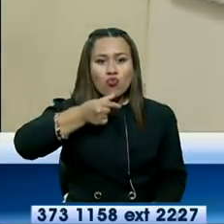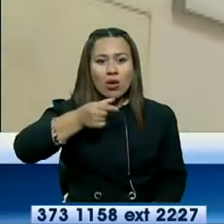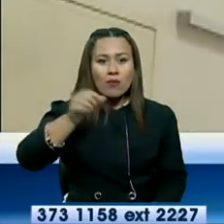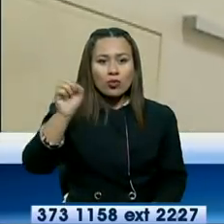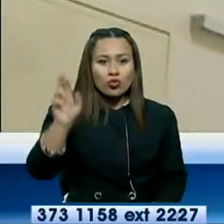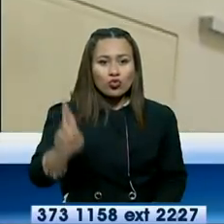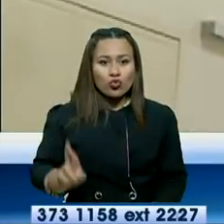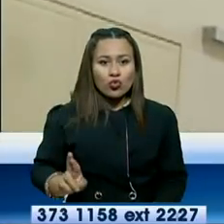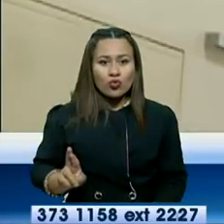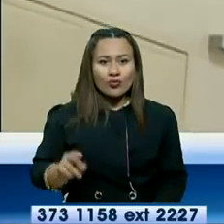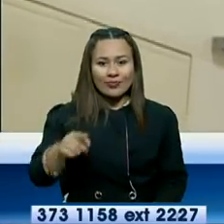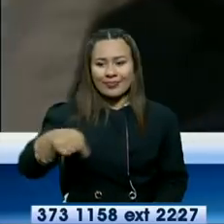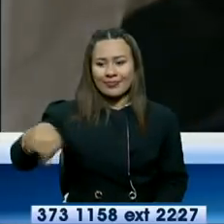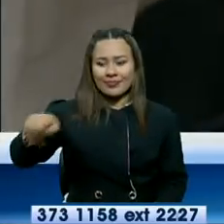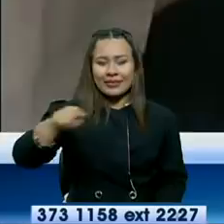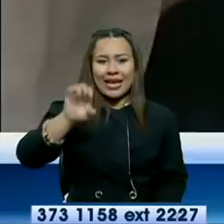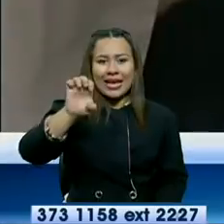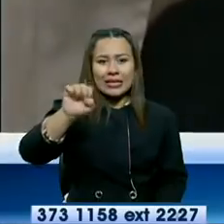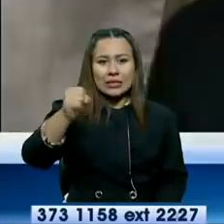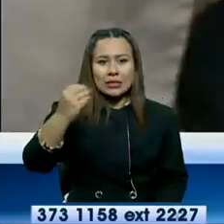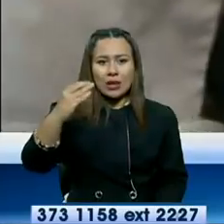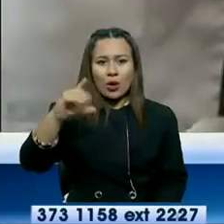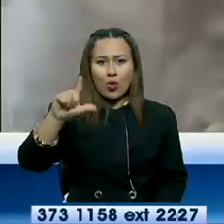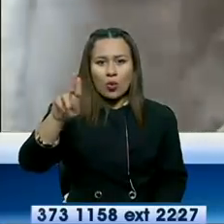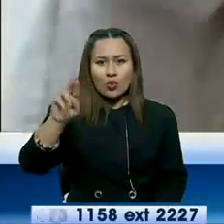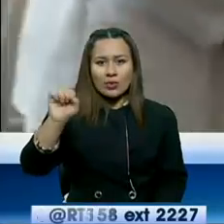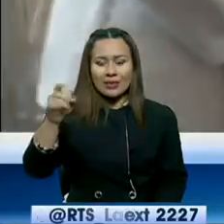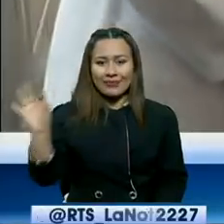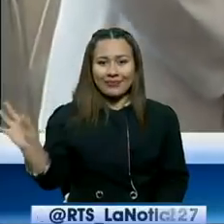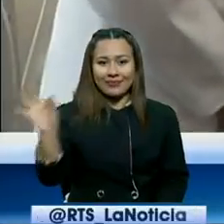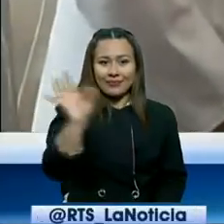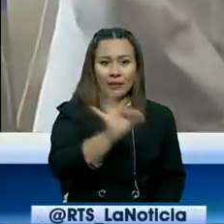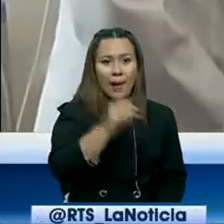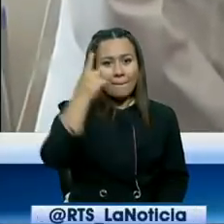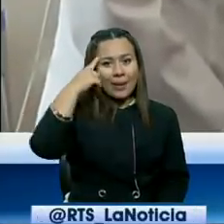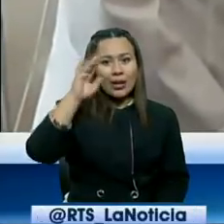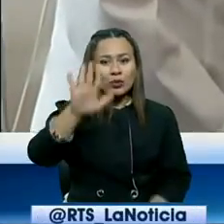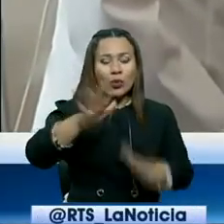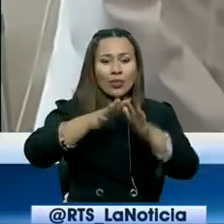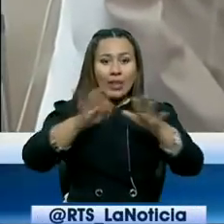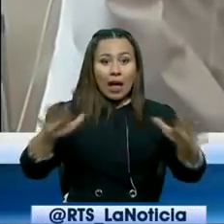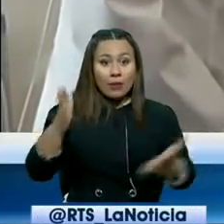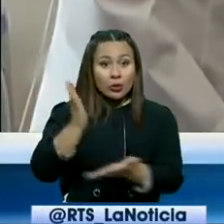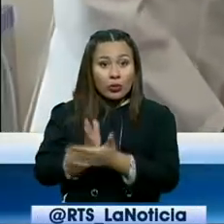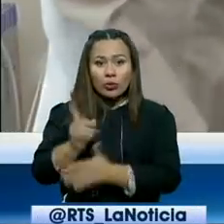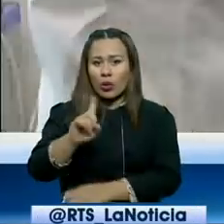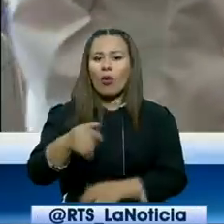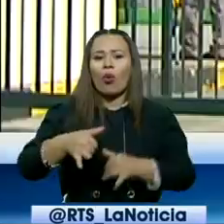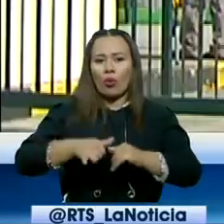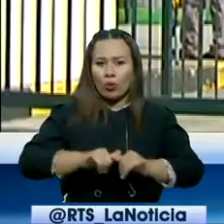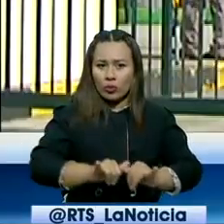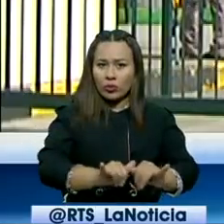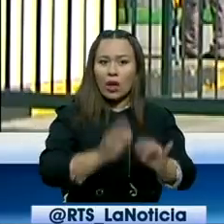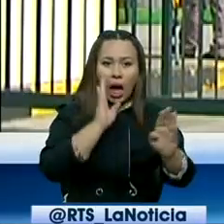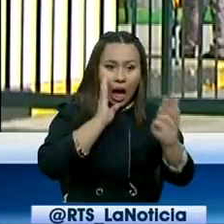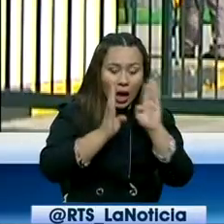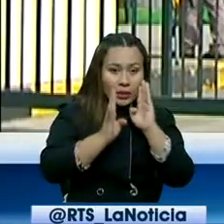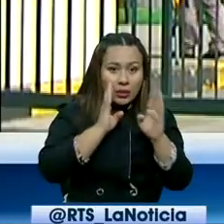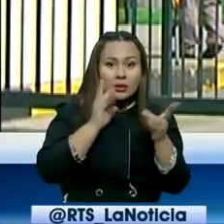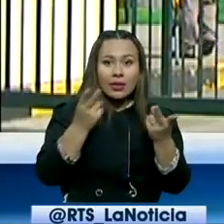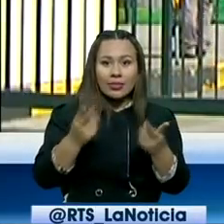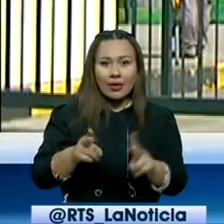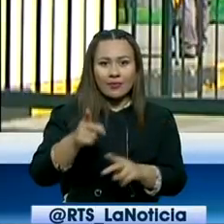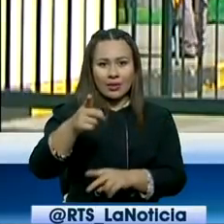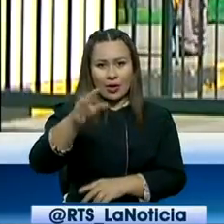el sector Las Esclusas, donde fueron trasladados para que su tratamiento no se suspenda, como la atención prestada en la Casa